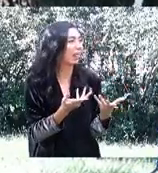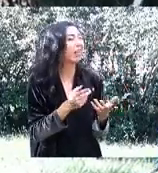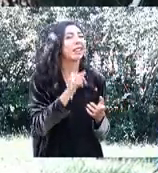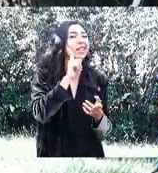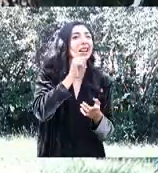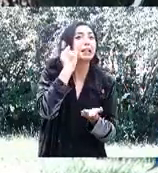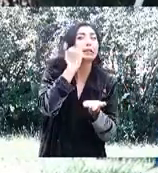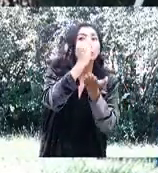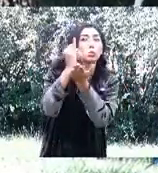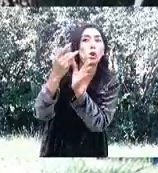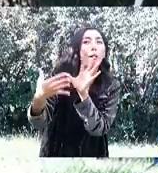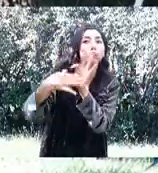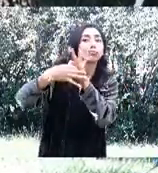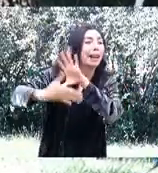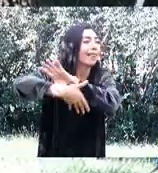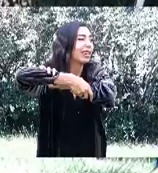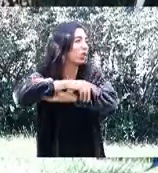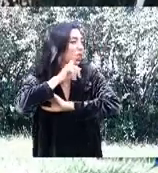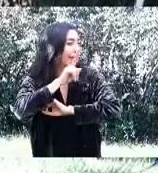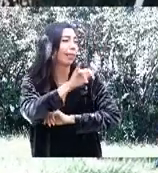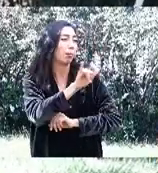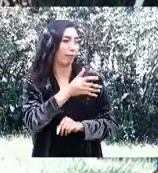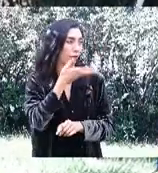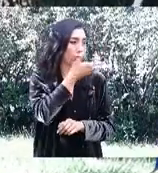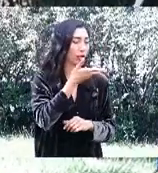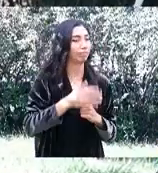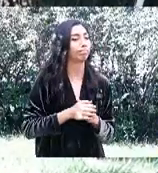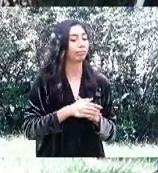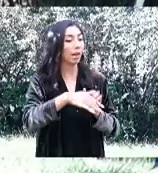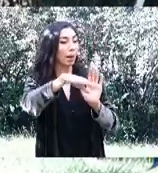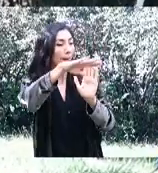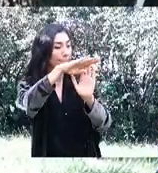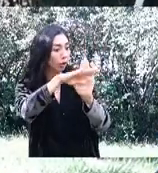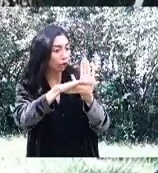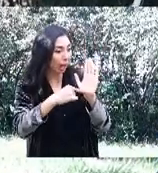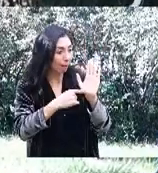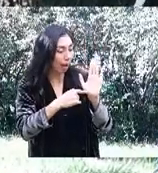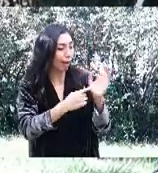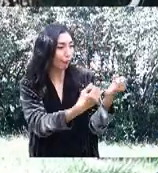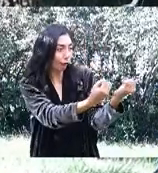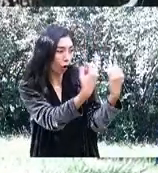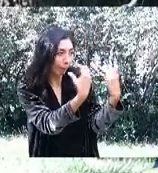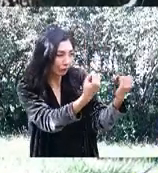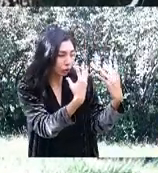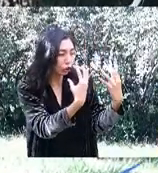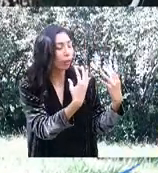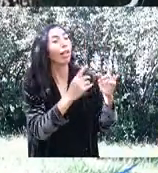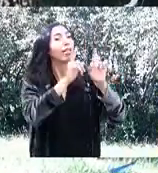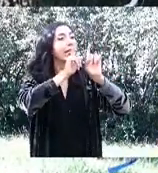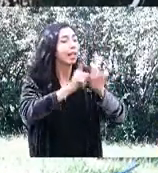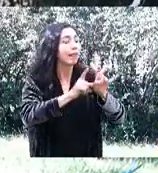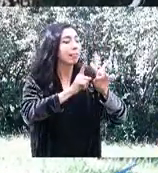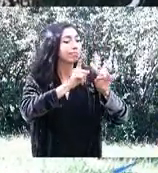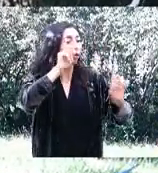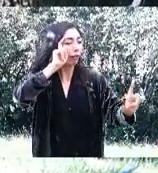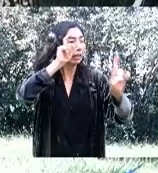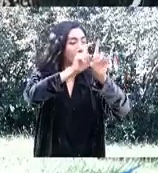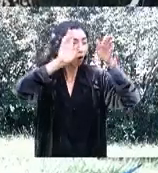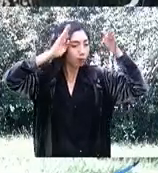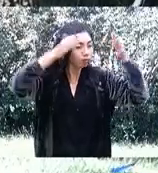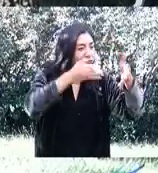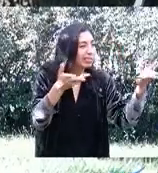nexos Entonces esta Este programa de formación tiene que estar eh completamente enfocado en la